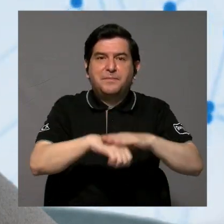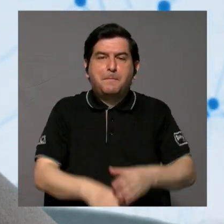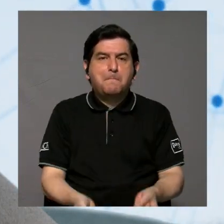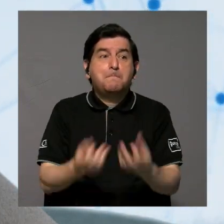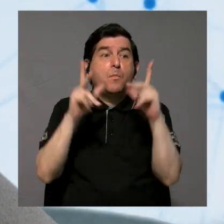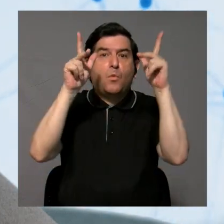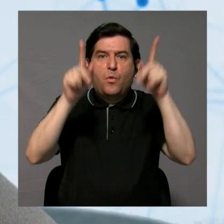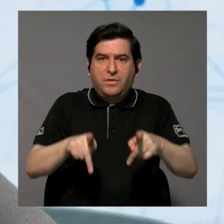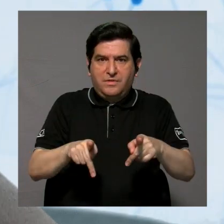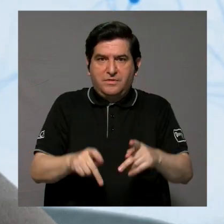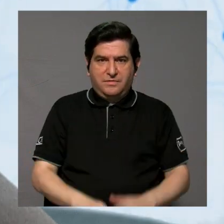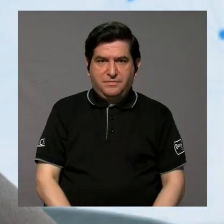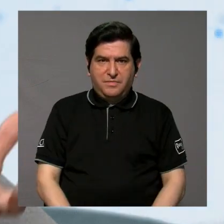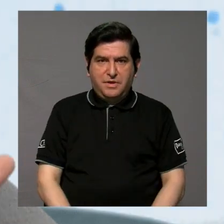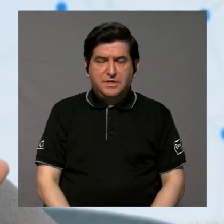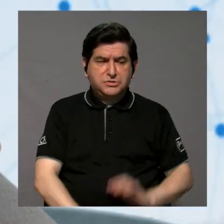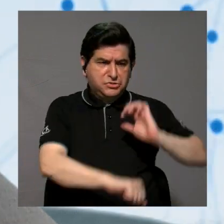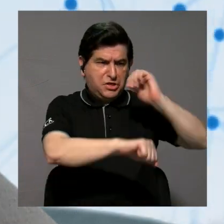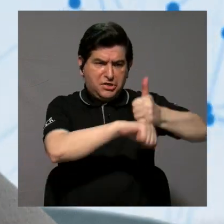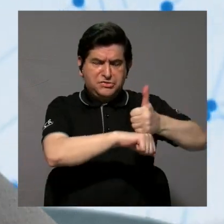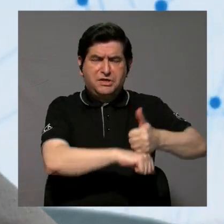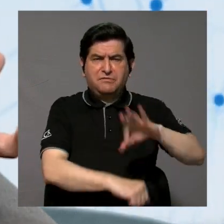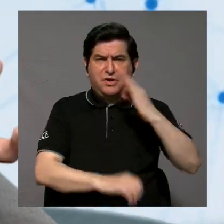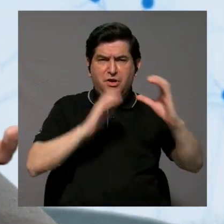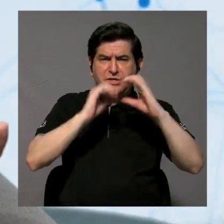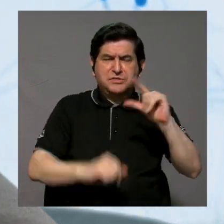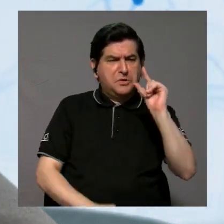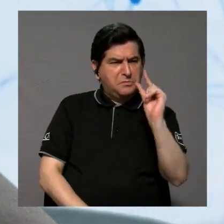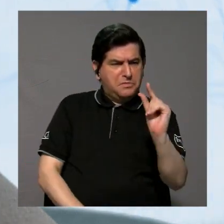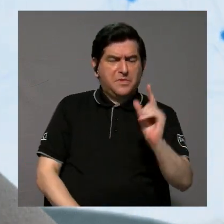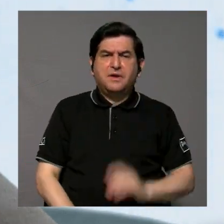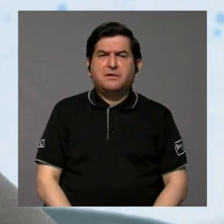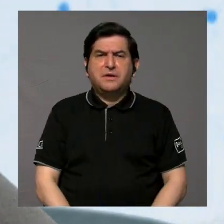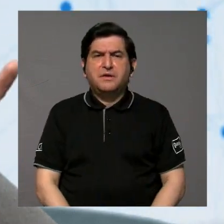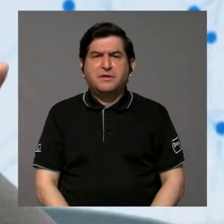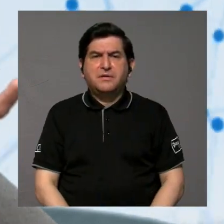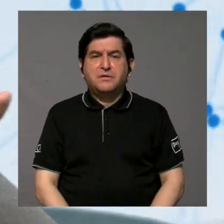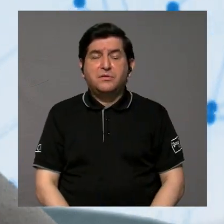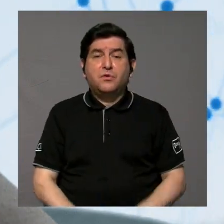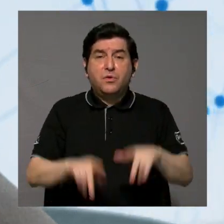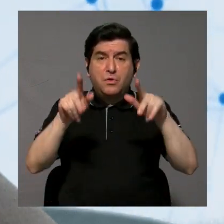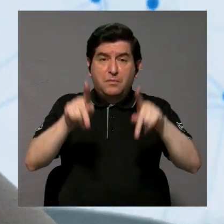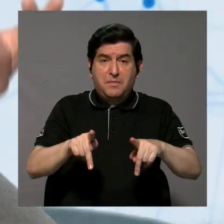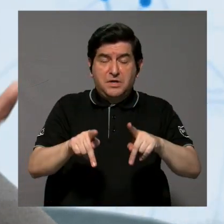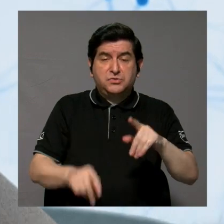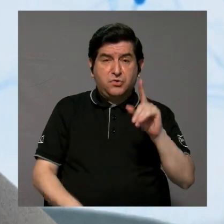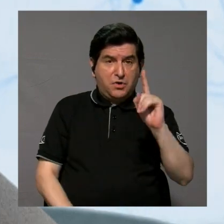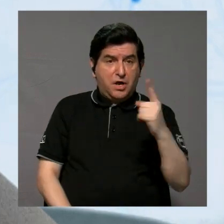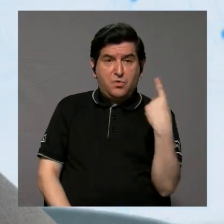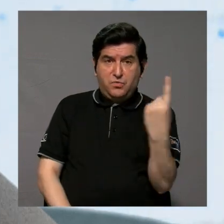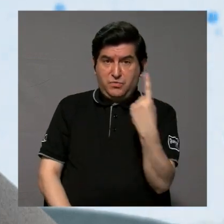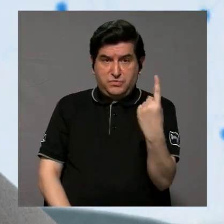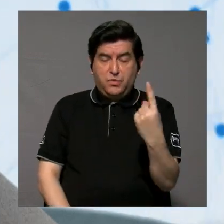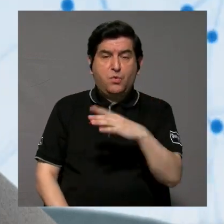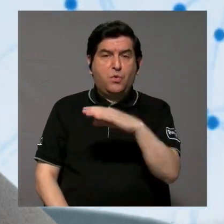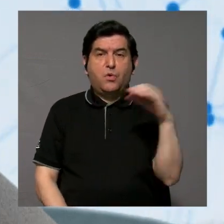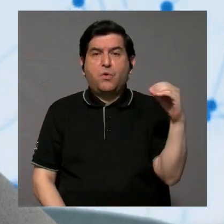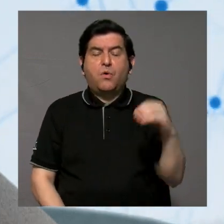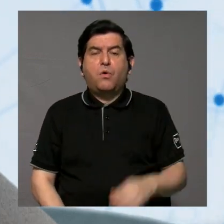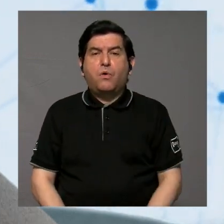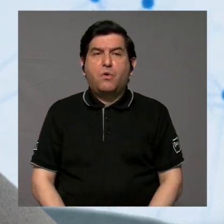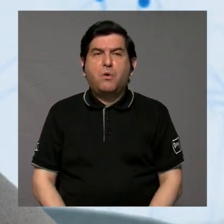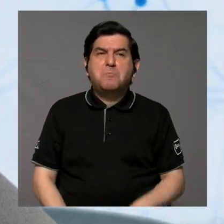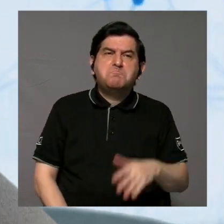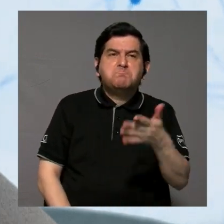que muchas personas o puedan fundar medios muy pequeños, digamos que puede ser un medio unipersonal, una persona generando un medio, o